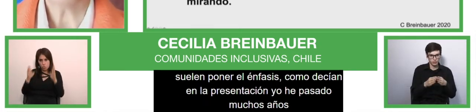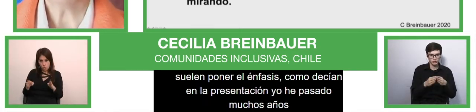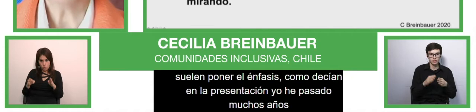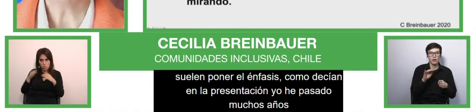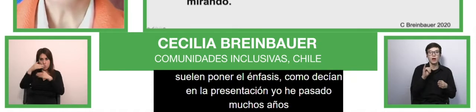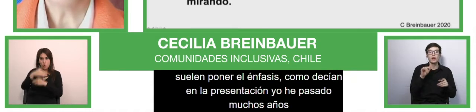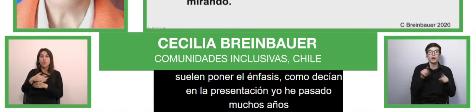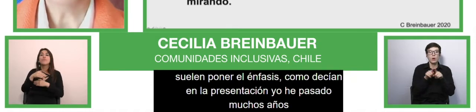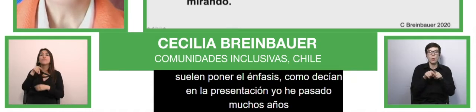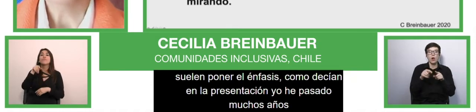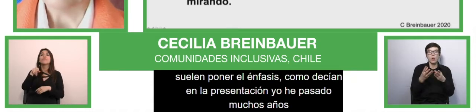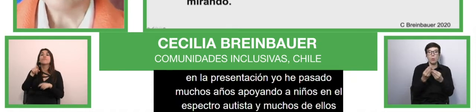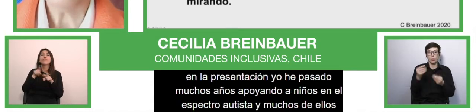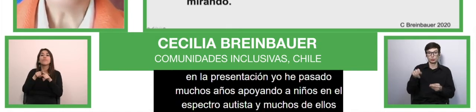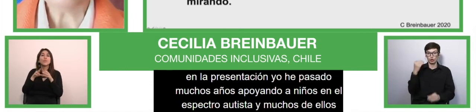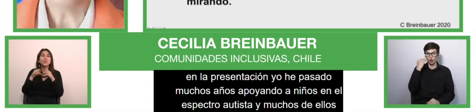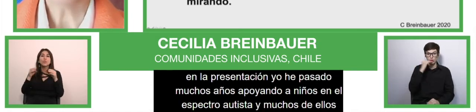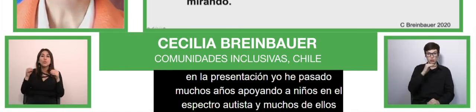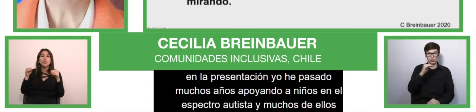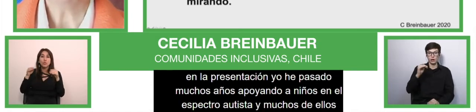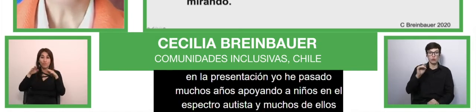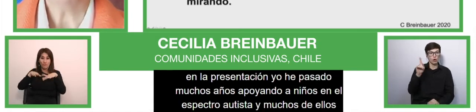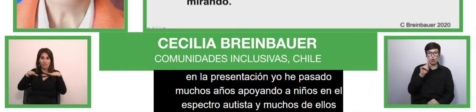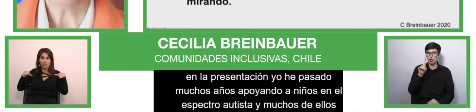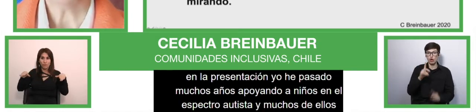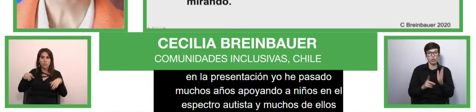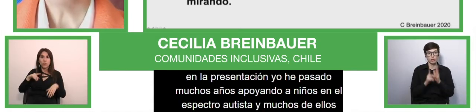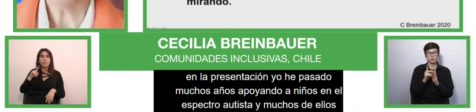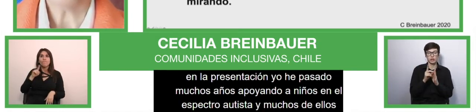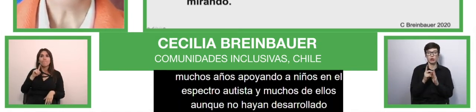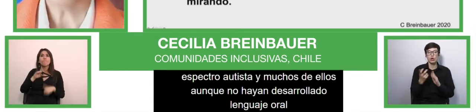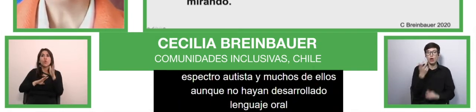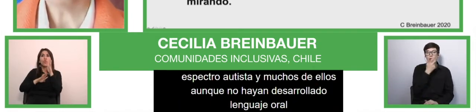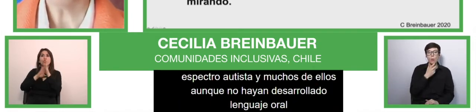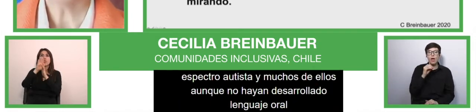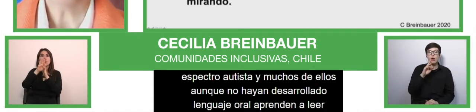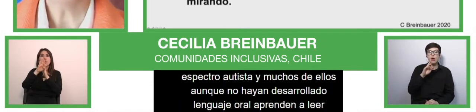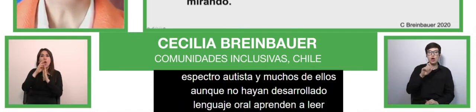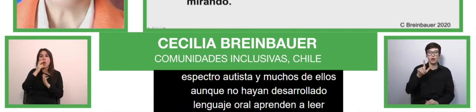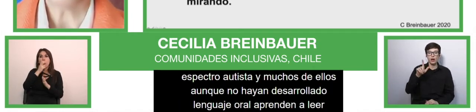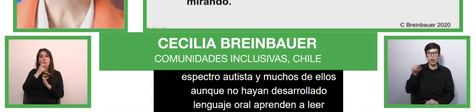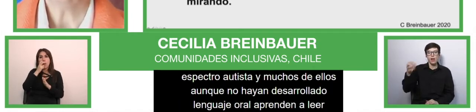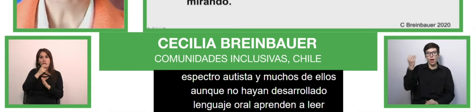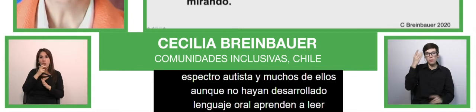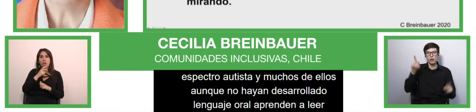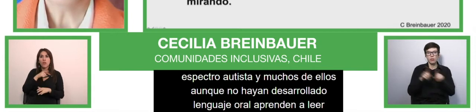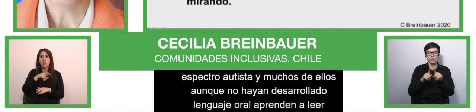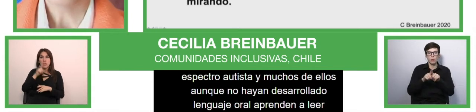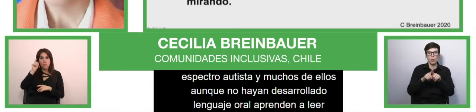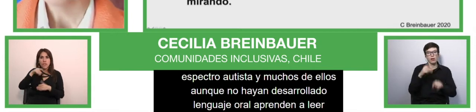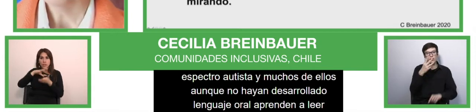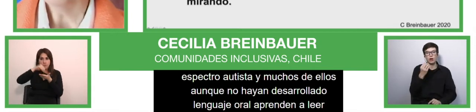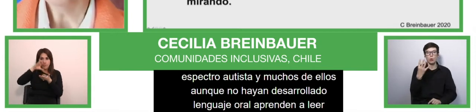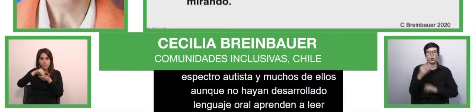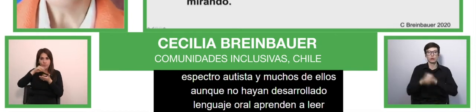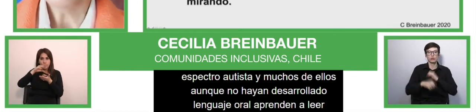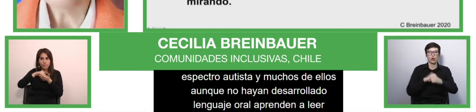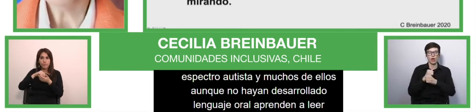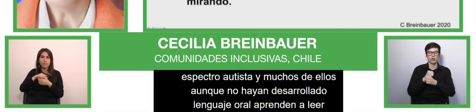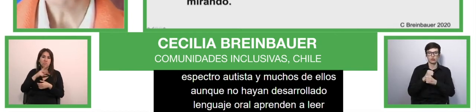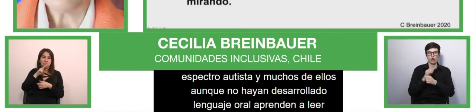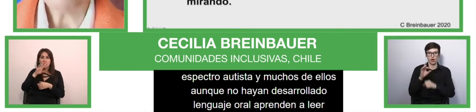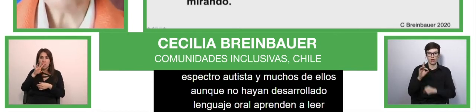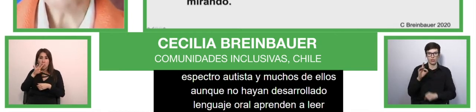hayan desarrollado lenguaje oral aprenden a leer tempranamente a veces los tres o cuatro años de edad y